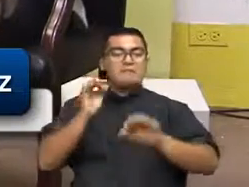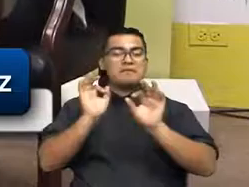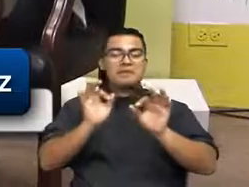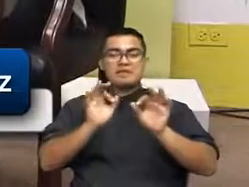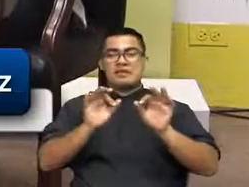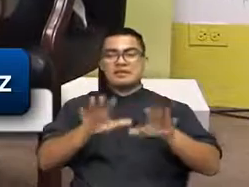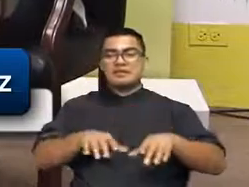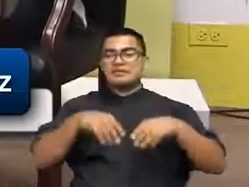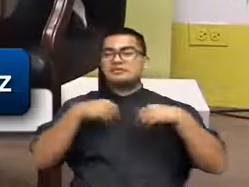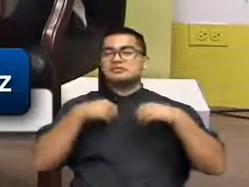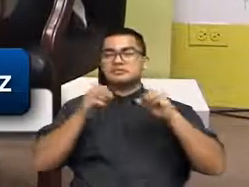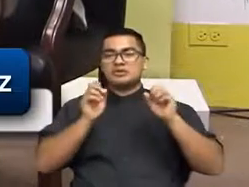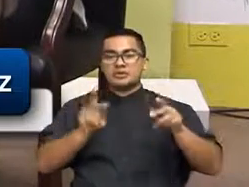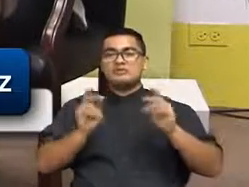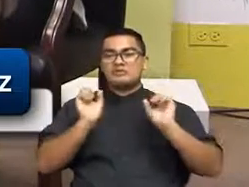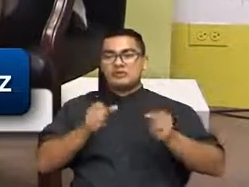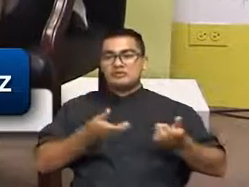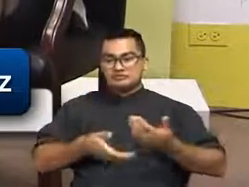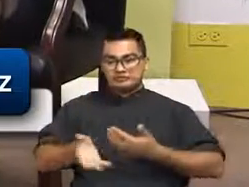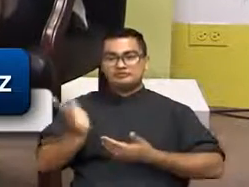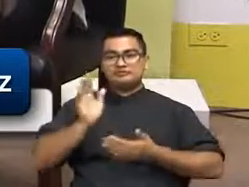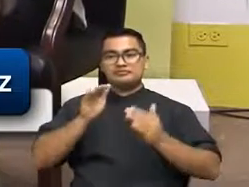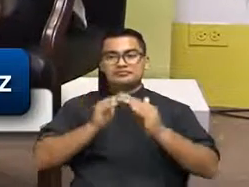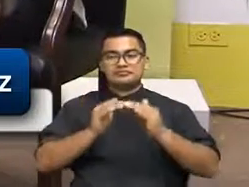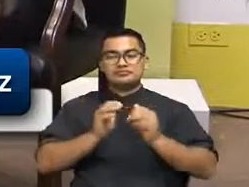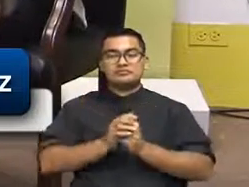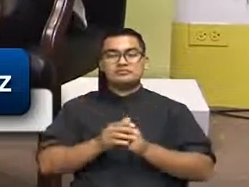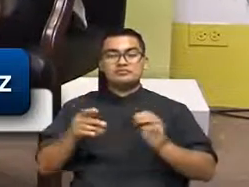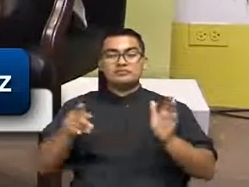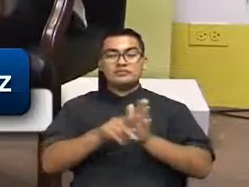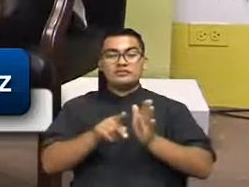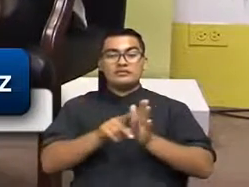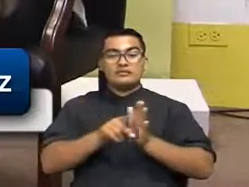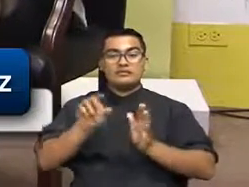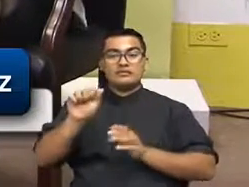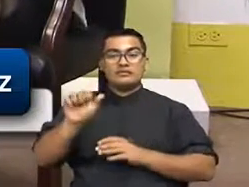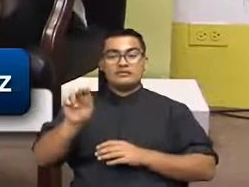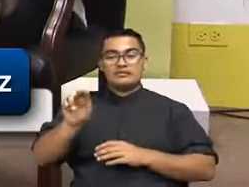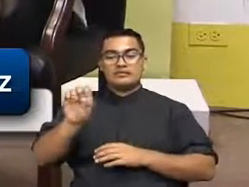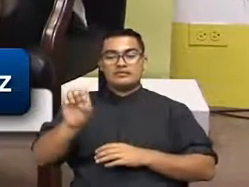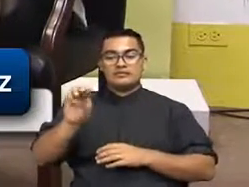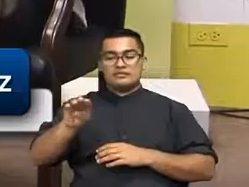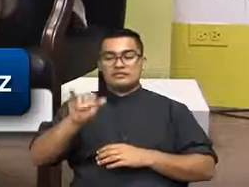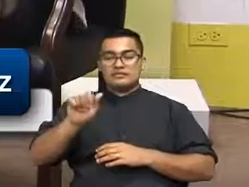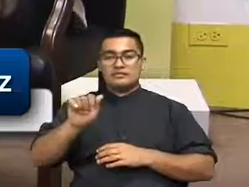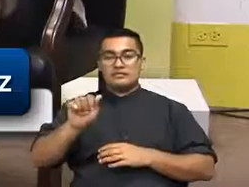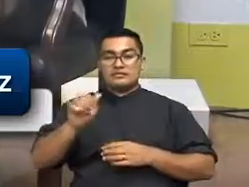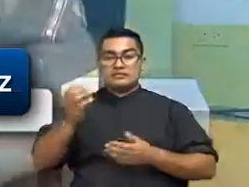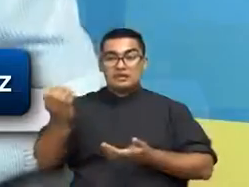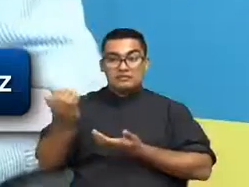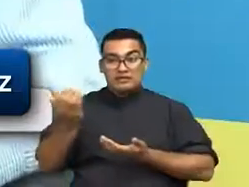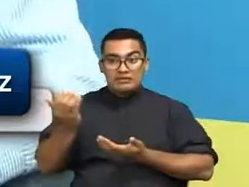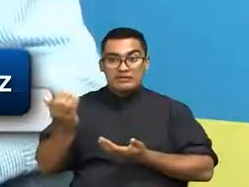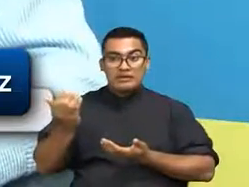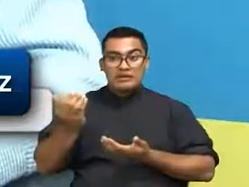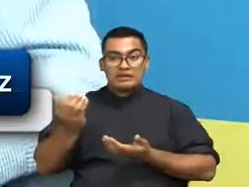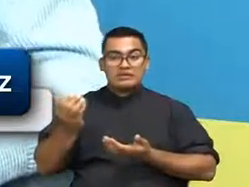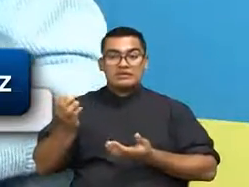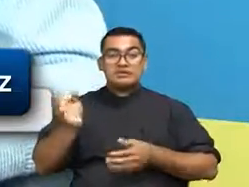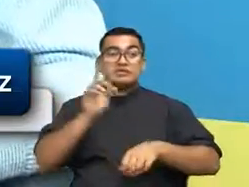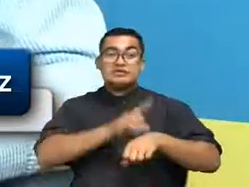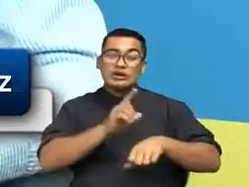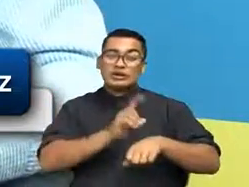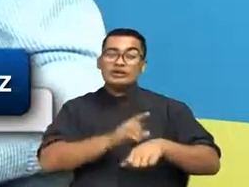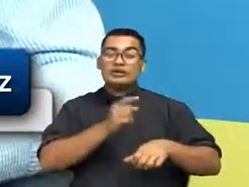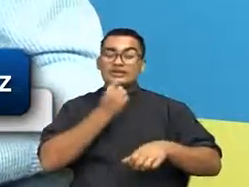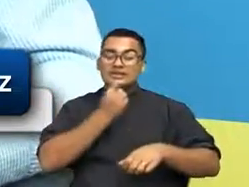para que puedan circular libremente. ¿No es peligroso entonces la anemia en los niños recién nacidos? Cuando una madre recibe la noticia del doctor que